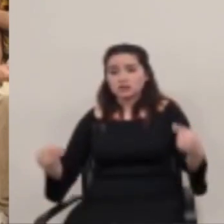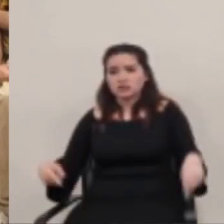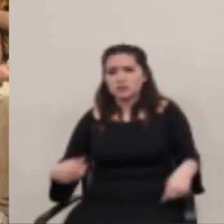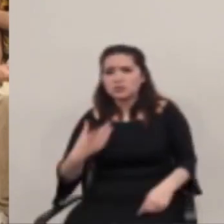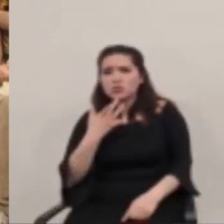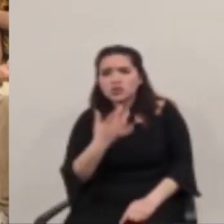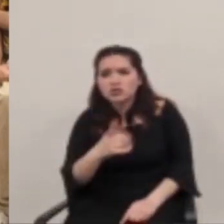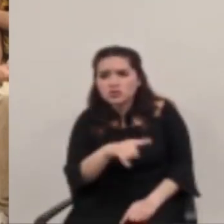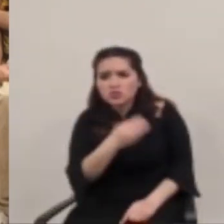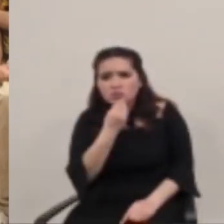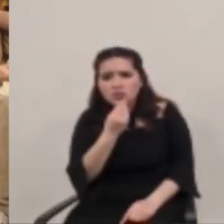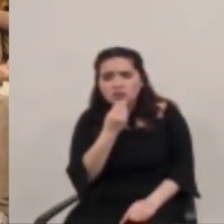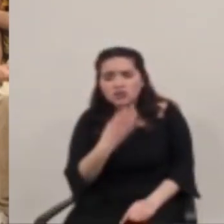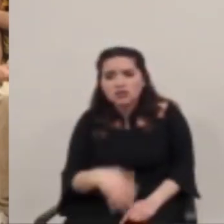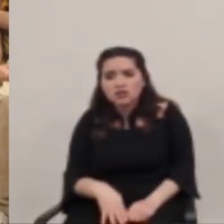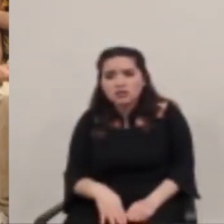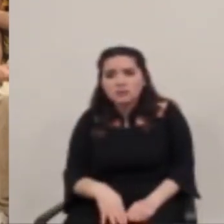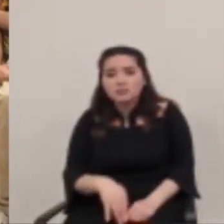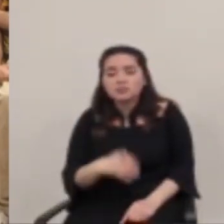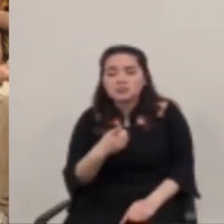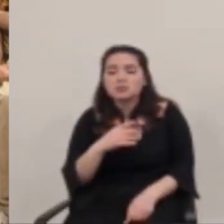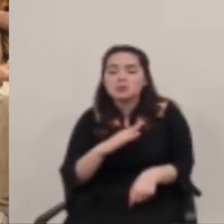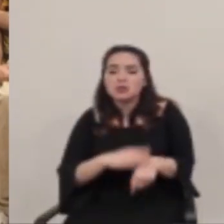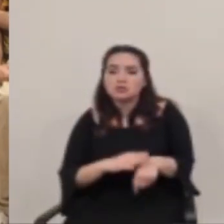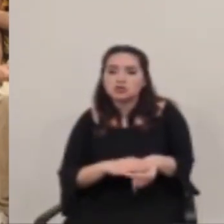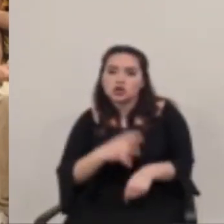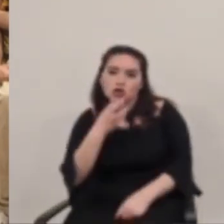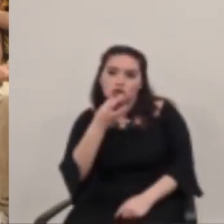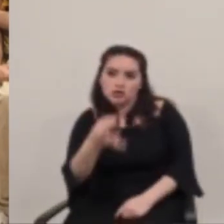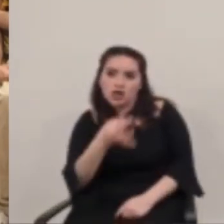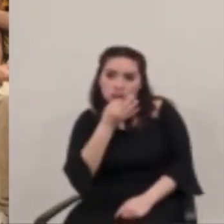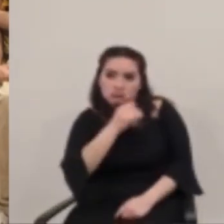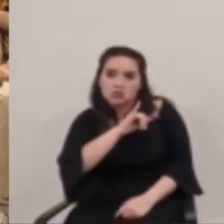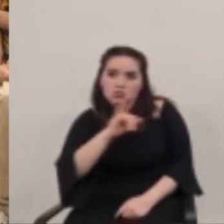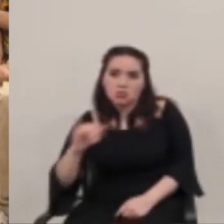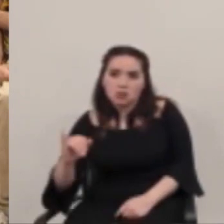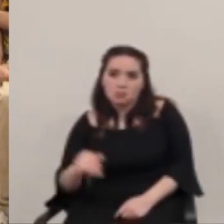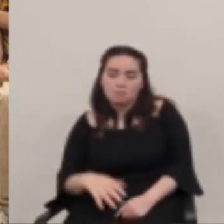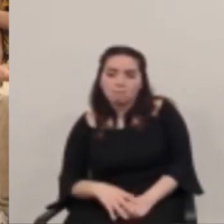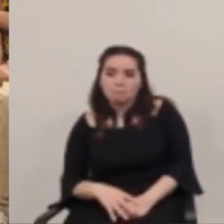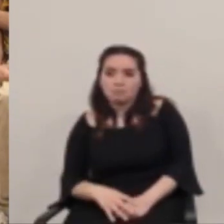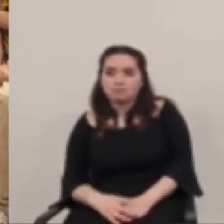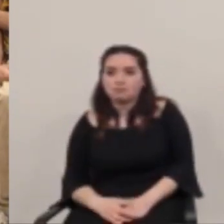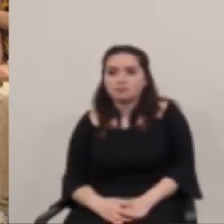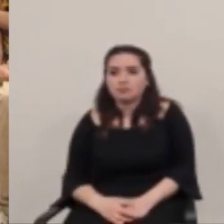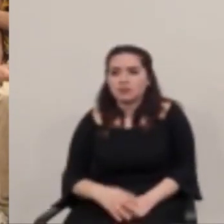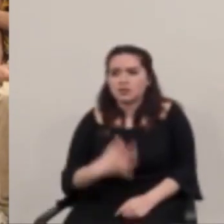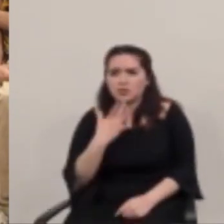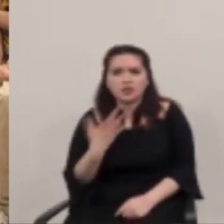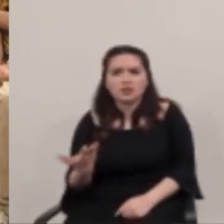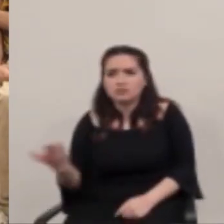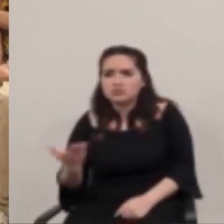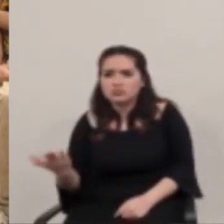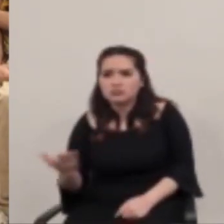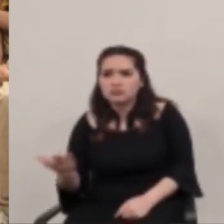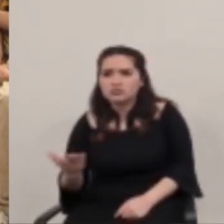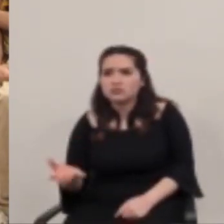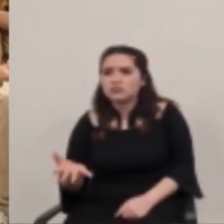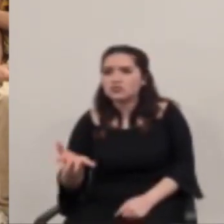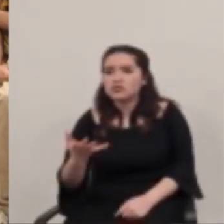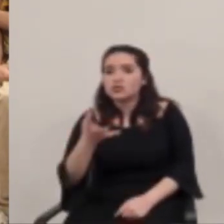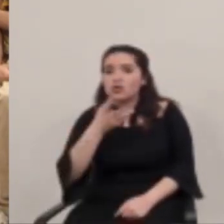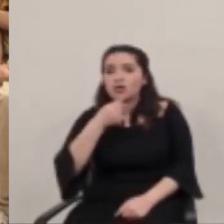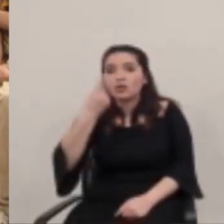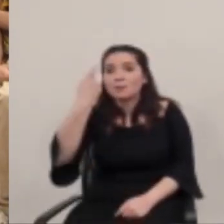por qué. Y él me dio permiso para contar después cuando quisiera su por qué. Y el por qué era porque no había nadie que lo llevara al